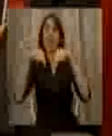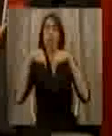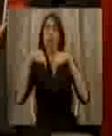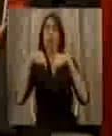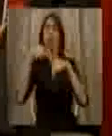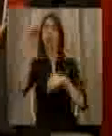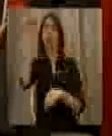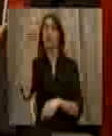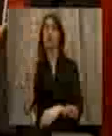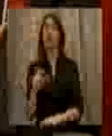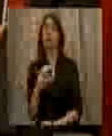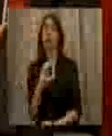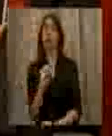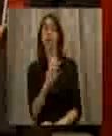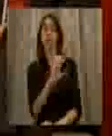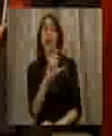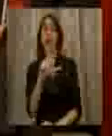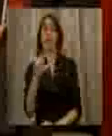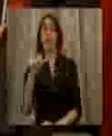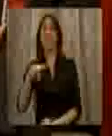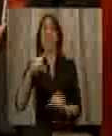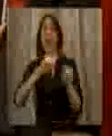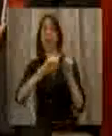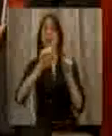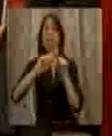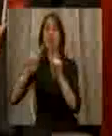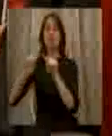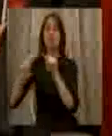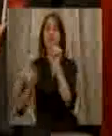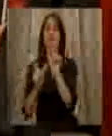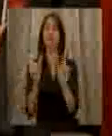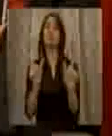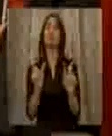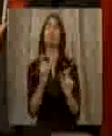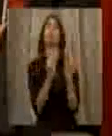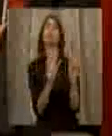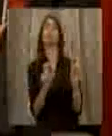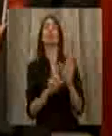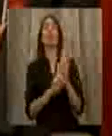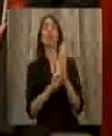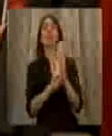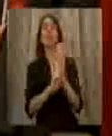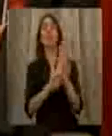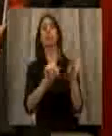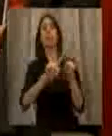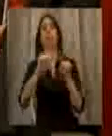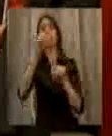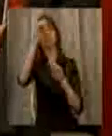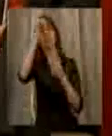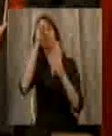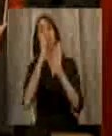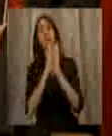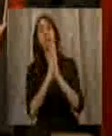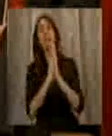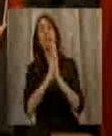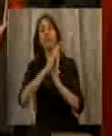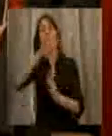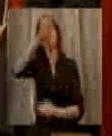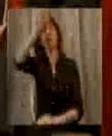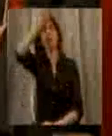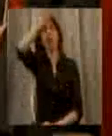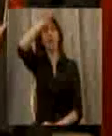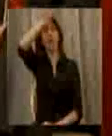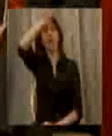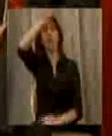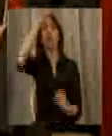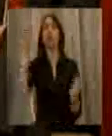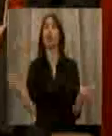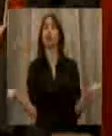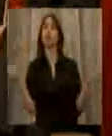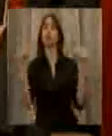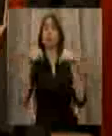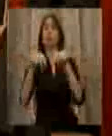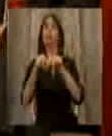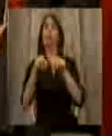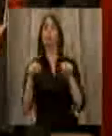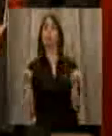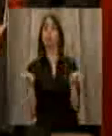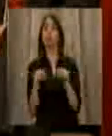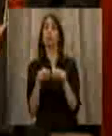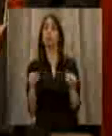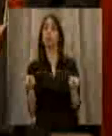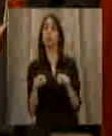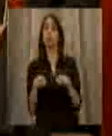de los capellanes, de los representantes de las diversas iglesias evangélicas que están aquí,